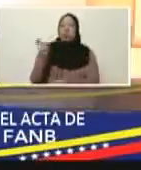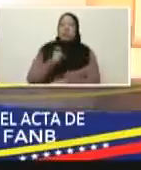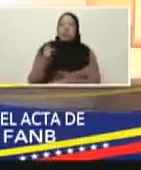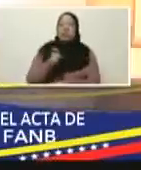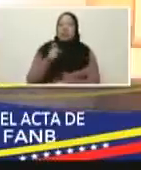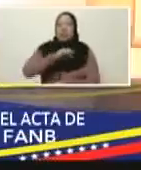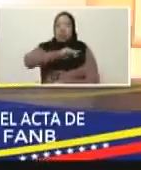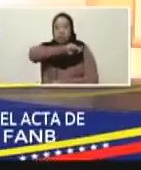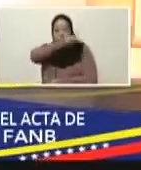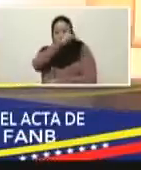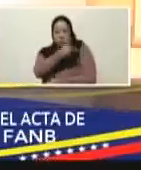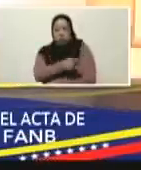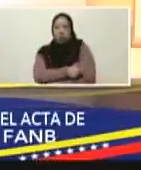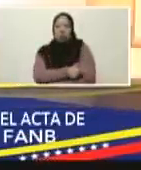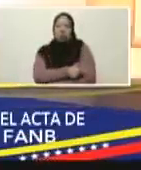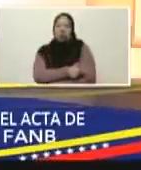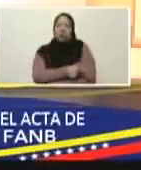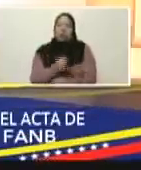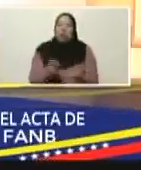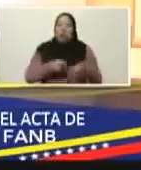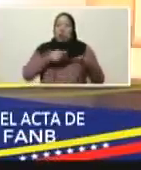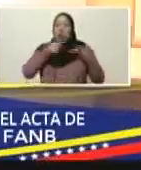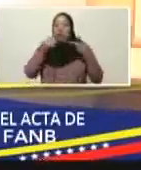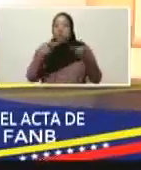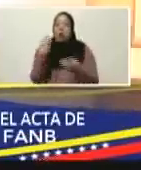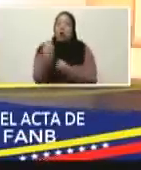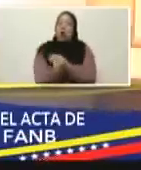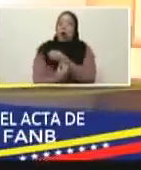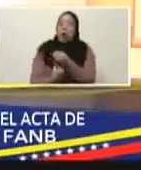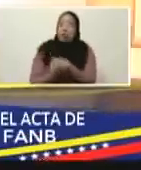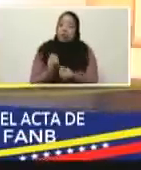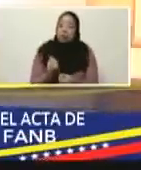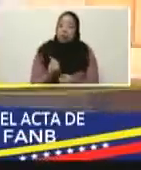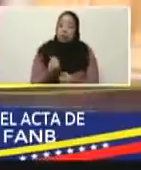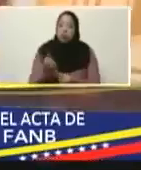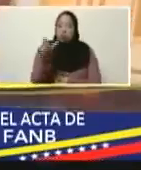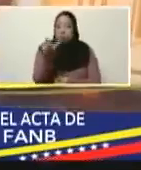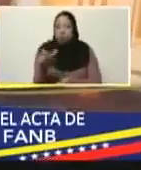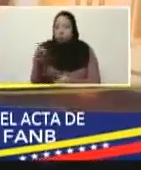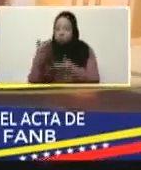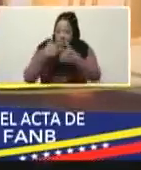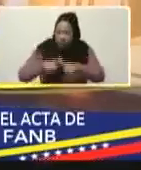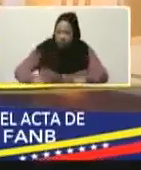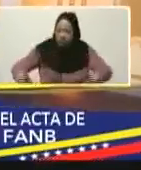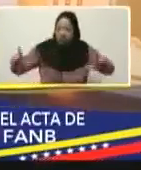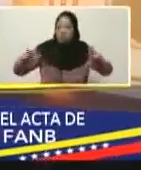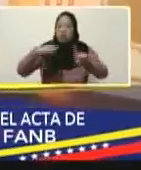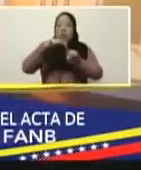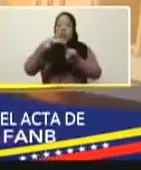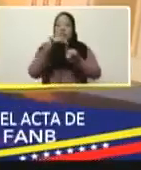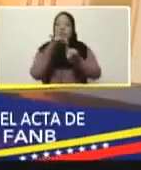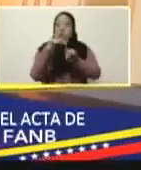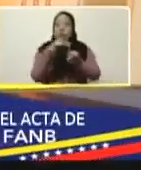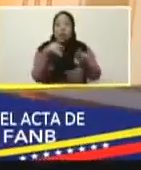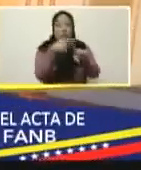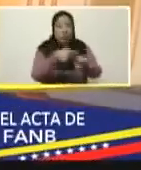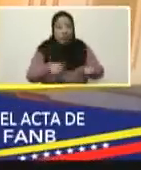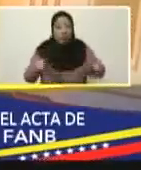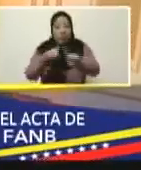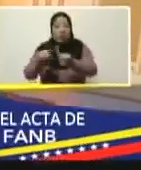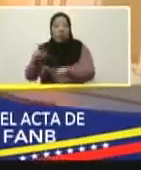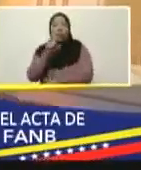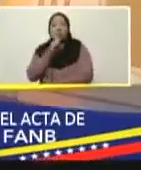vigor y la voluntad para ser soberano ante cualquier circunstancia. Este